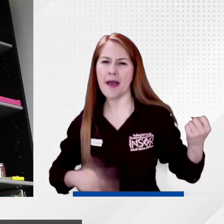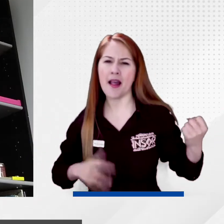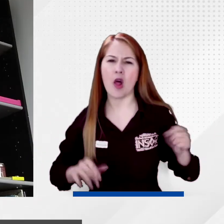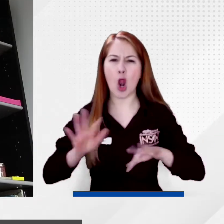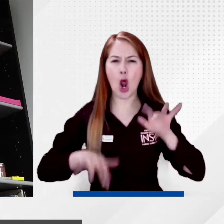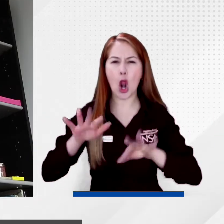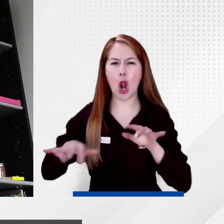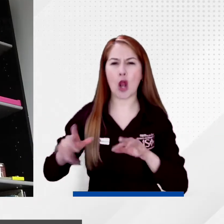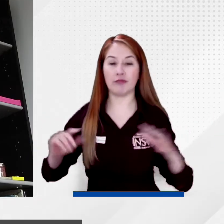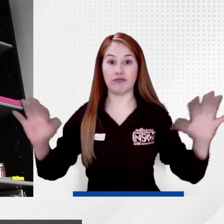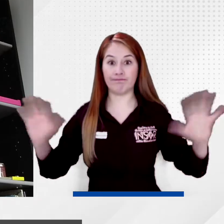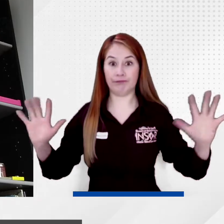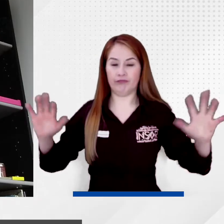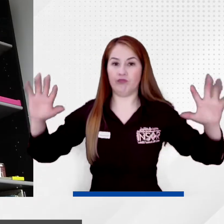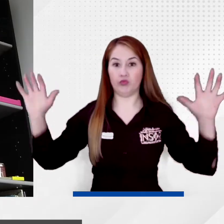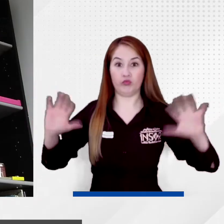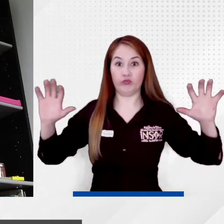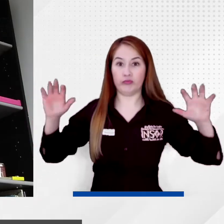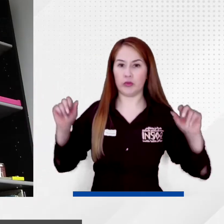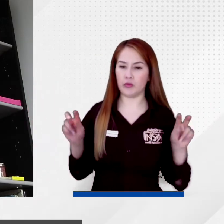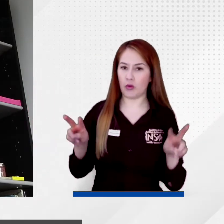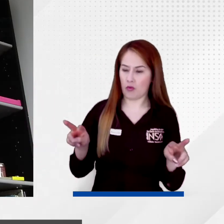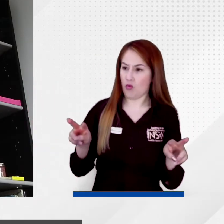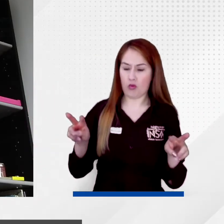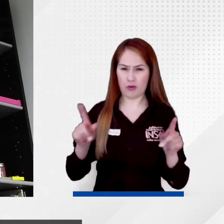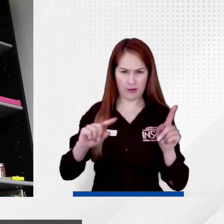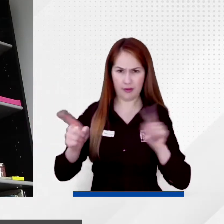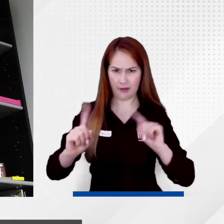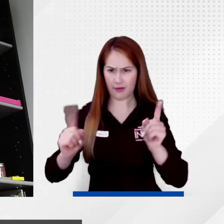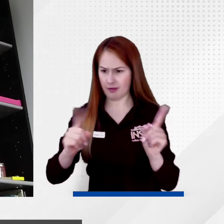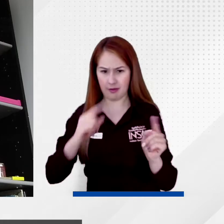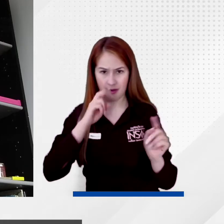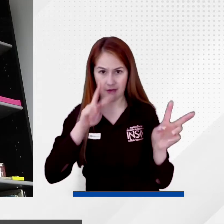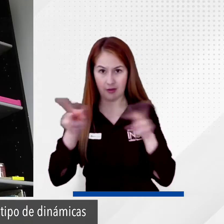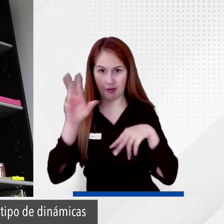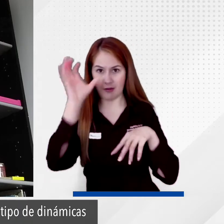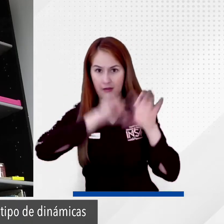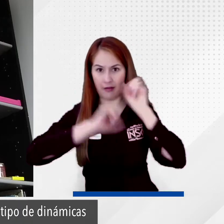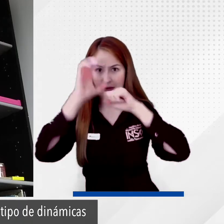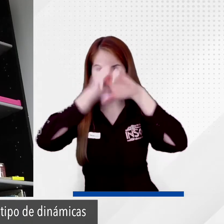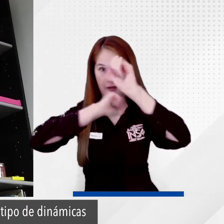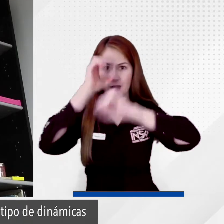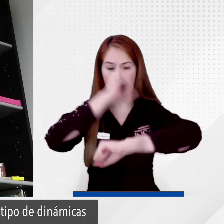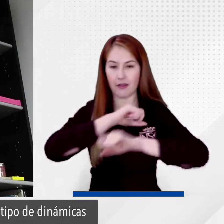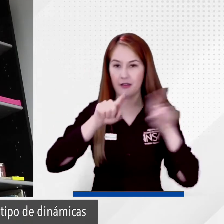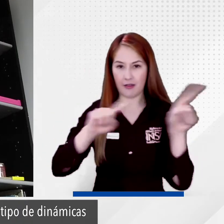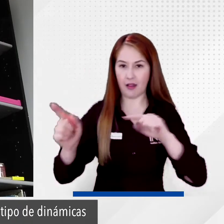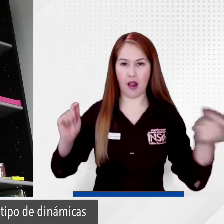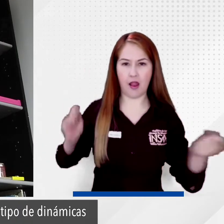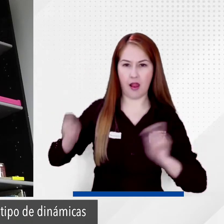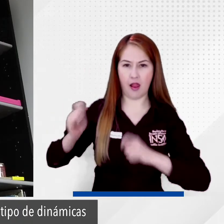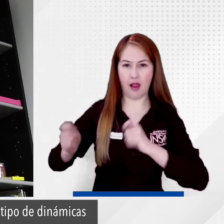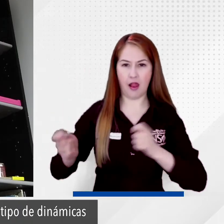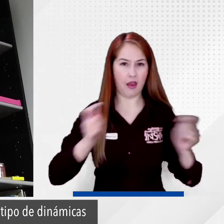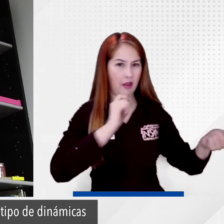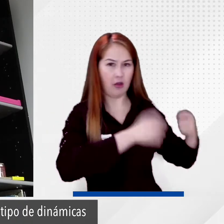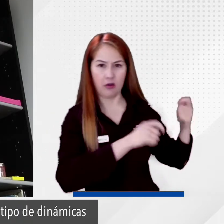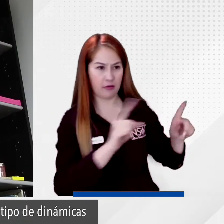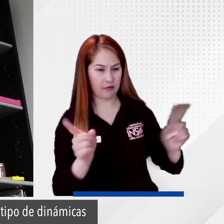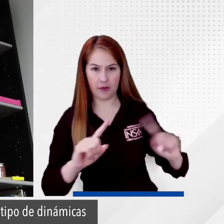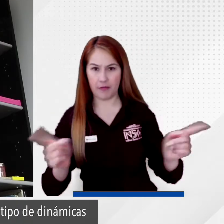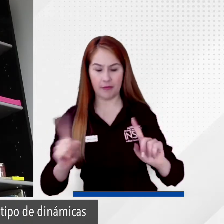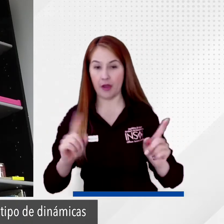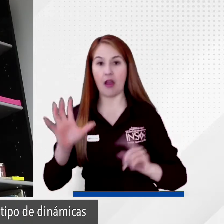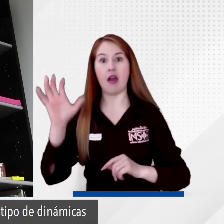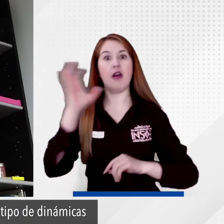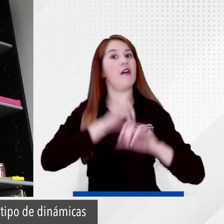que cuando uno pone como una pista de audio, ¿sí? Entonces eso generaba otro tipo de dinámicas